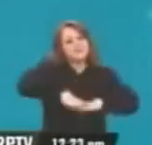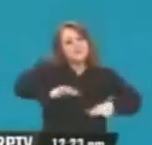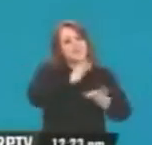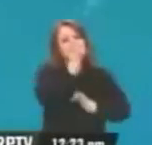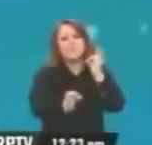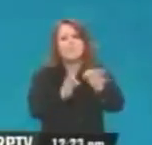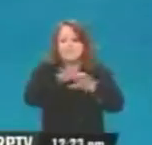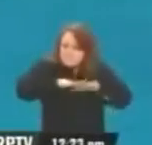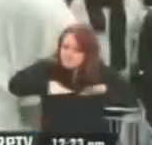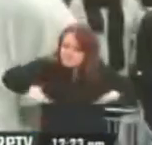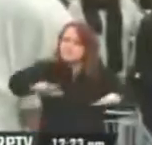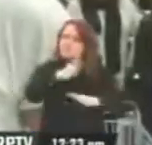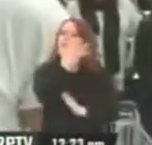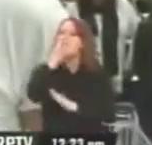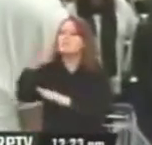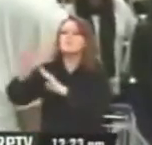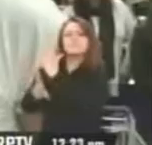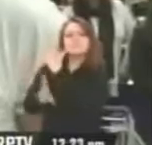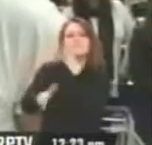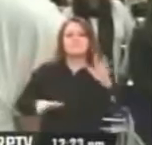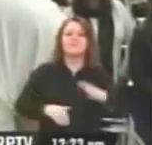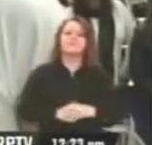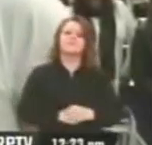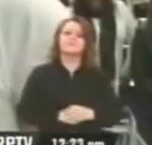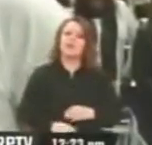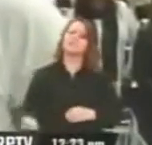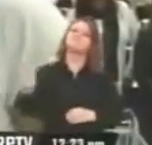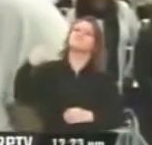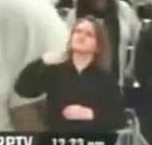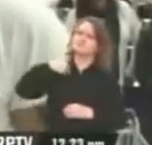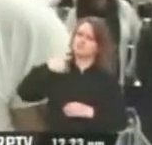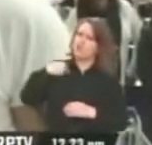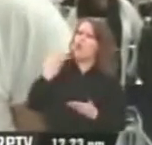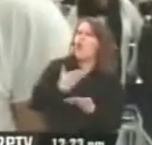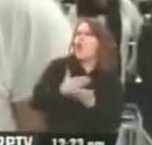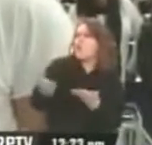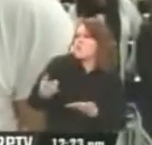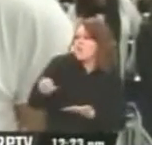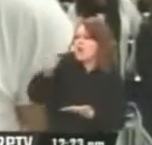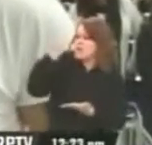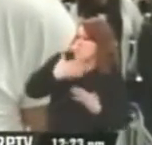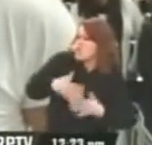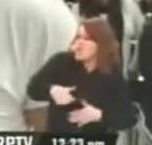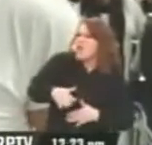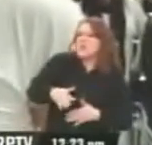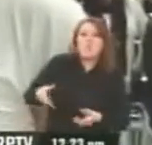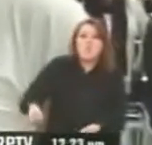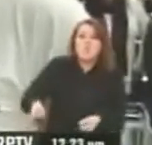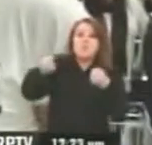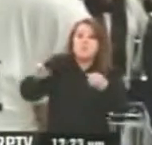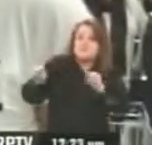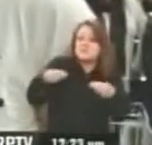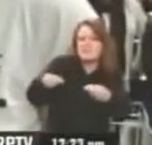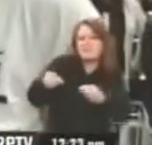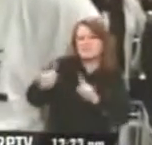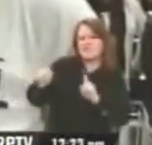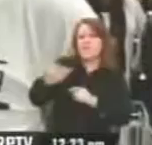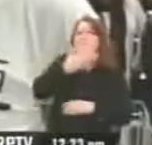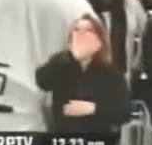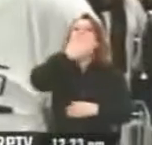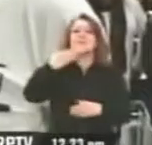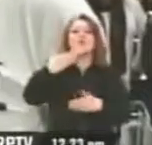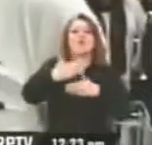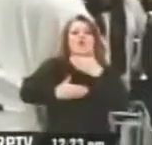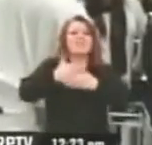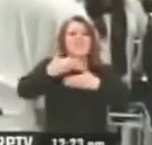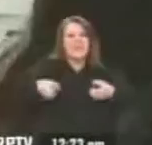genera esta clase de bolsas. Procuro en la medida de lo posible, cuando compro un producto pequeño o algo, pues no utilizar bolsa plástica. También tengo un par de